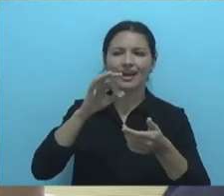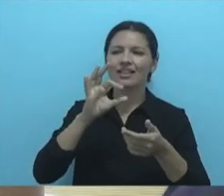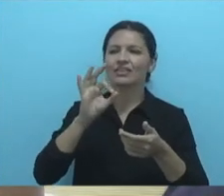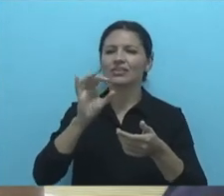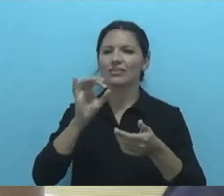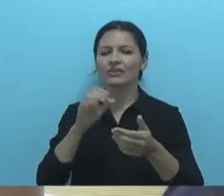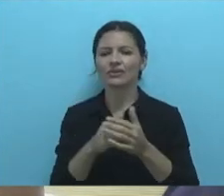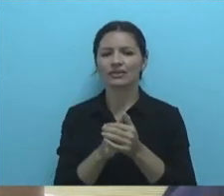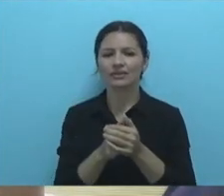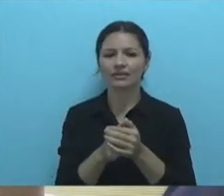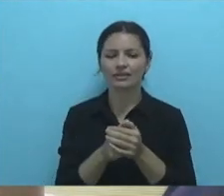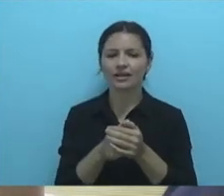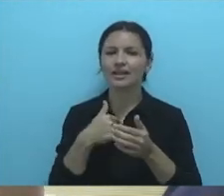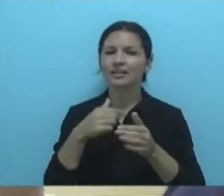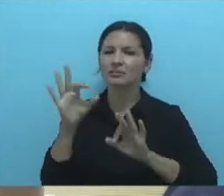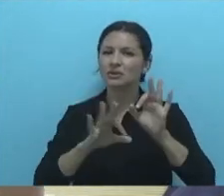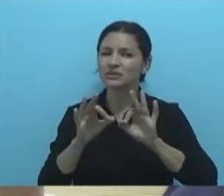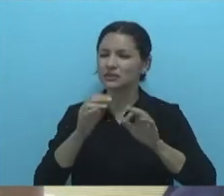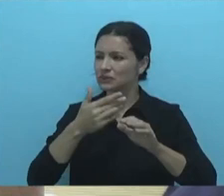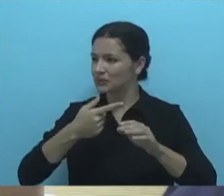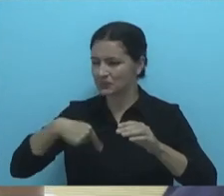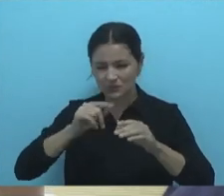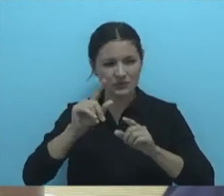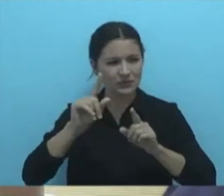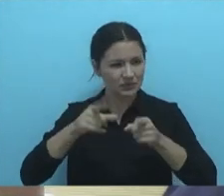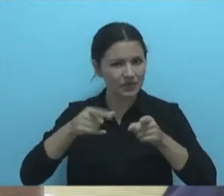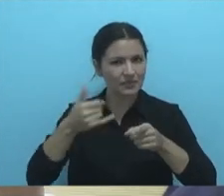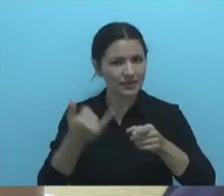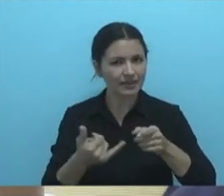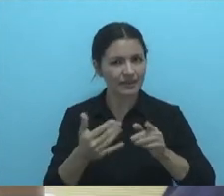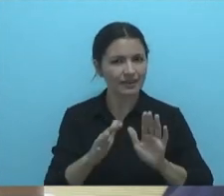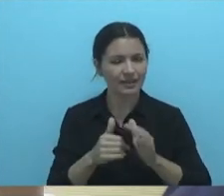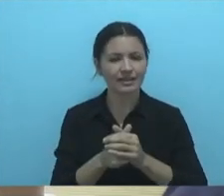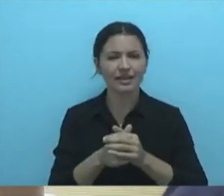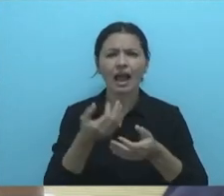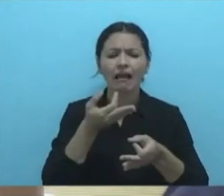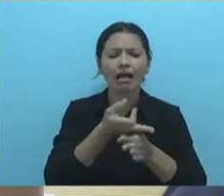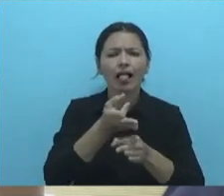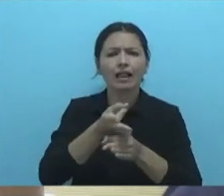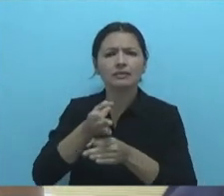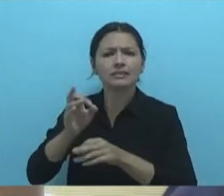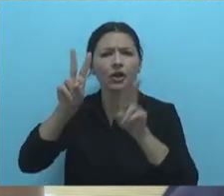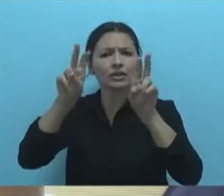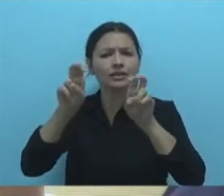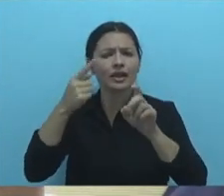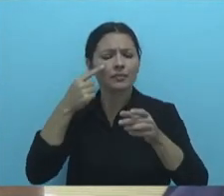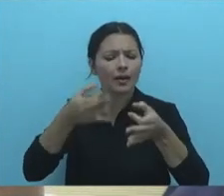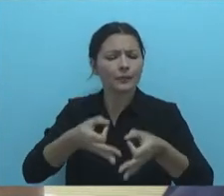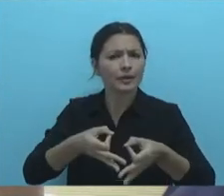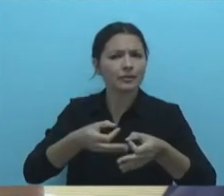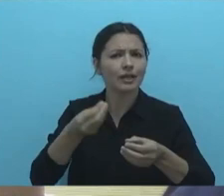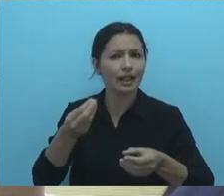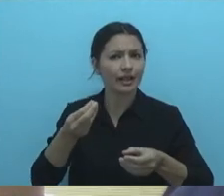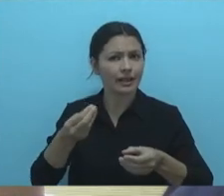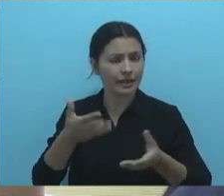entre otros una idea nuestra sobre esta cuestión porque en realidad la capacitación sobre los temas vinculados a malvinas tiene